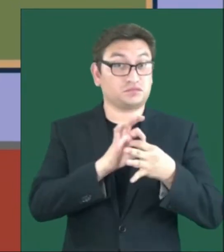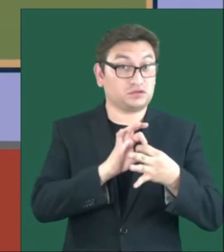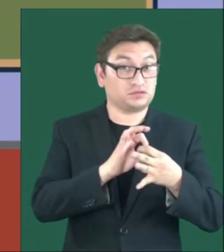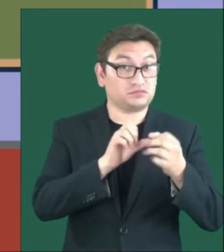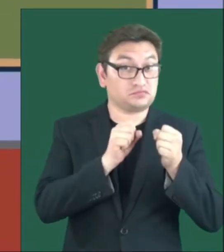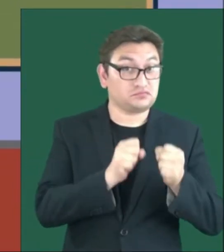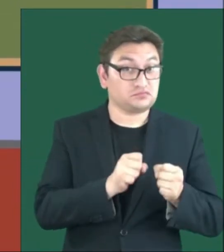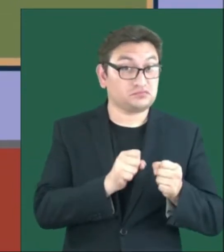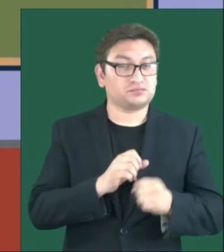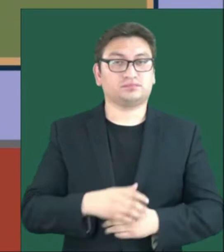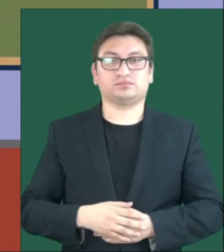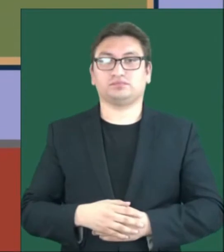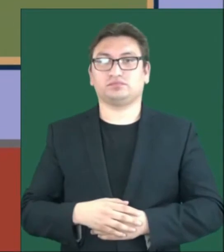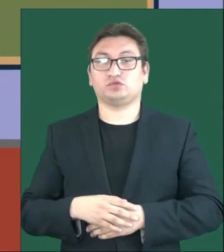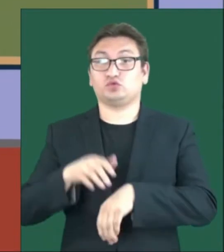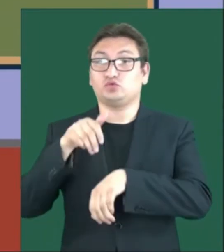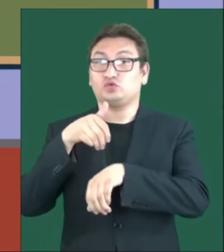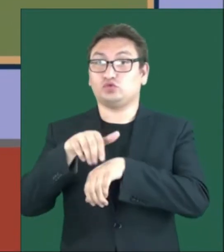Candado.